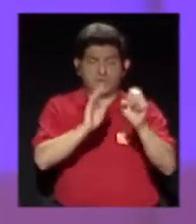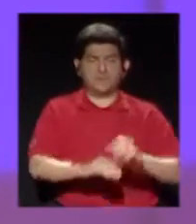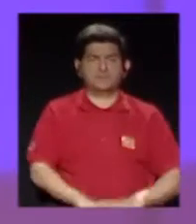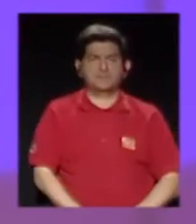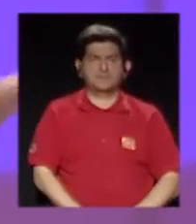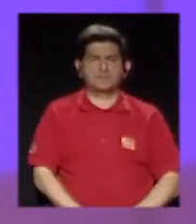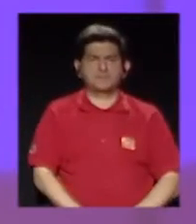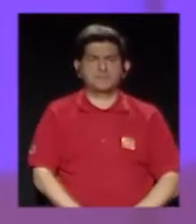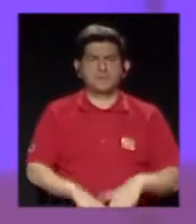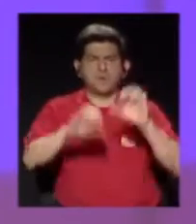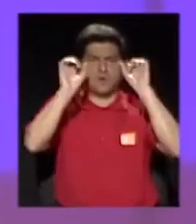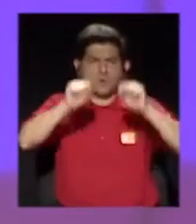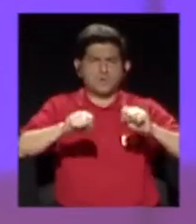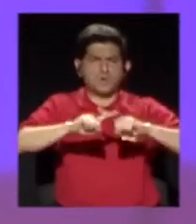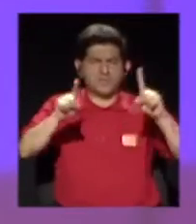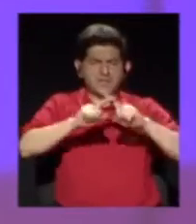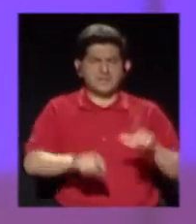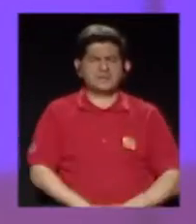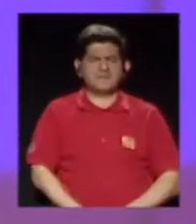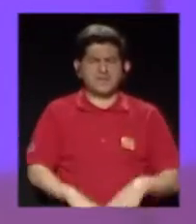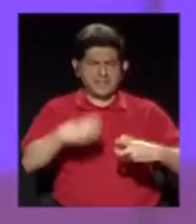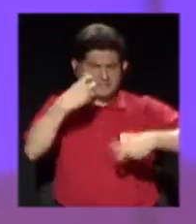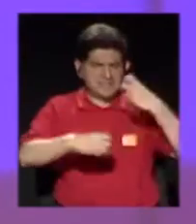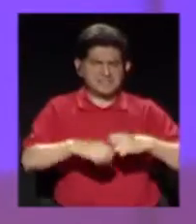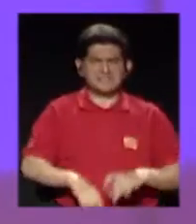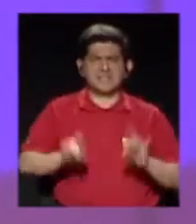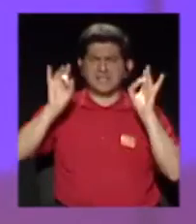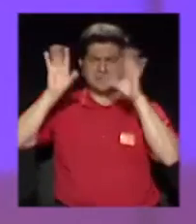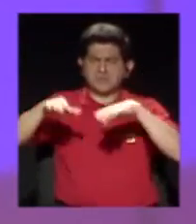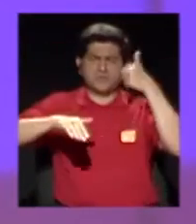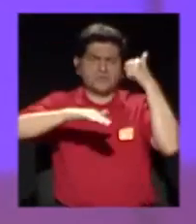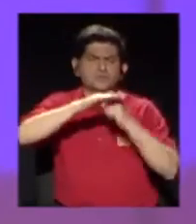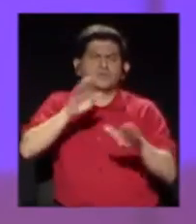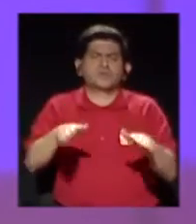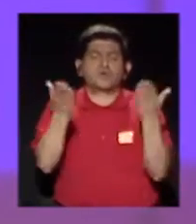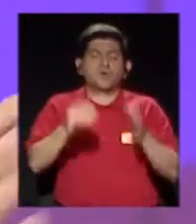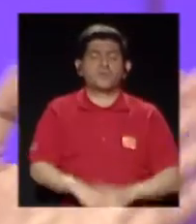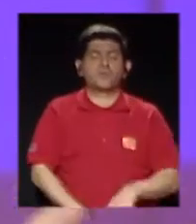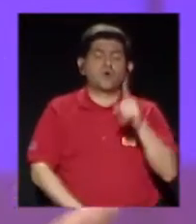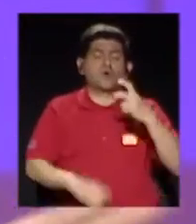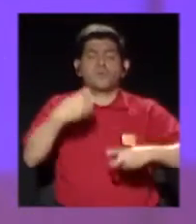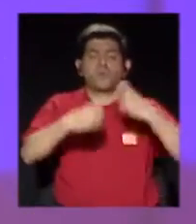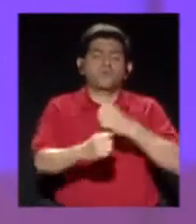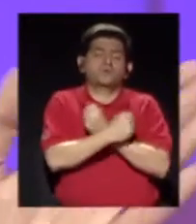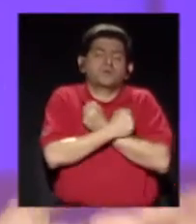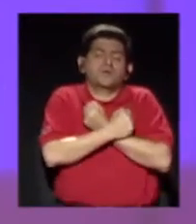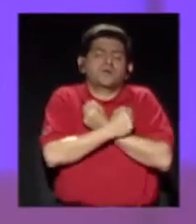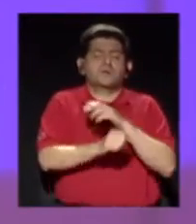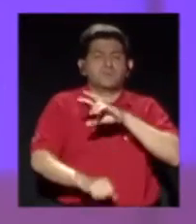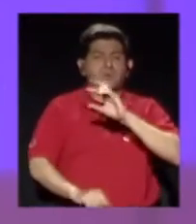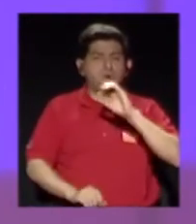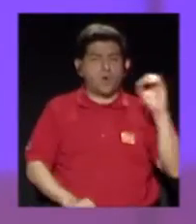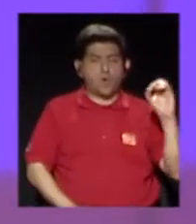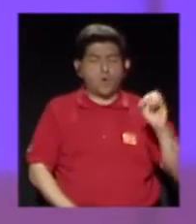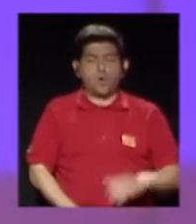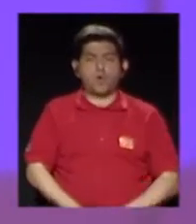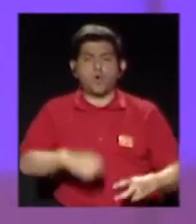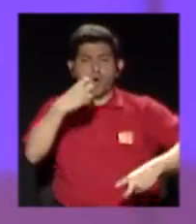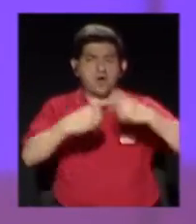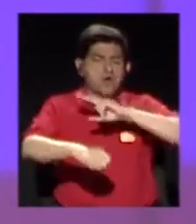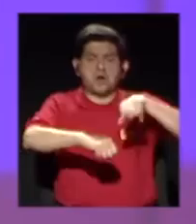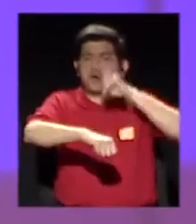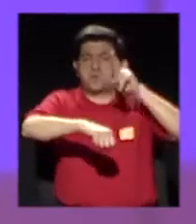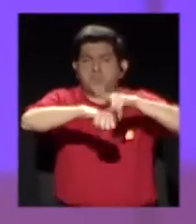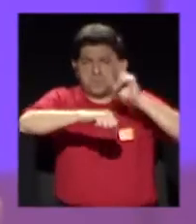como se encubren muchos crímenes de odio como crímenes pasionales o en alguna medida crímenes delincuenciales